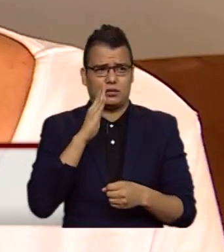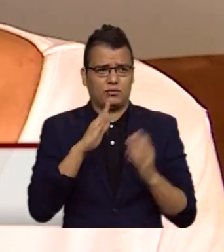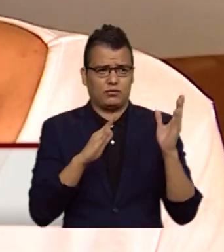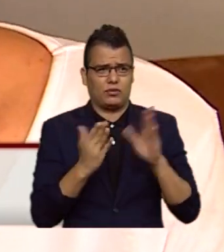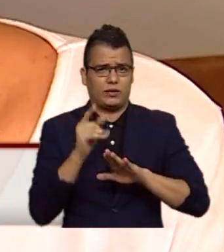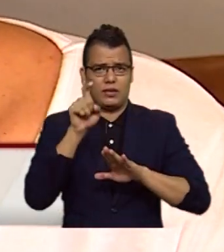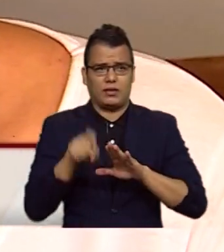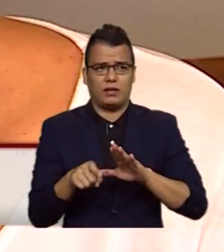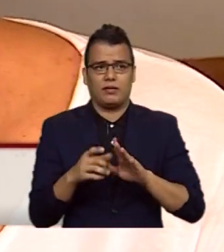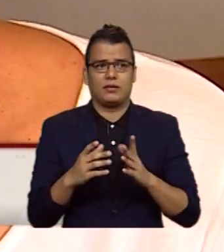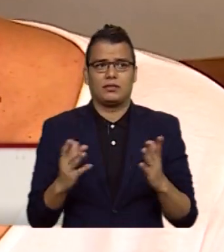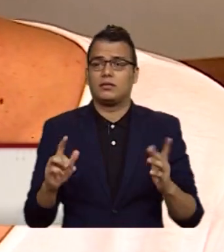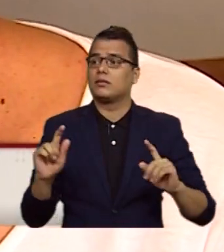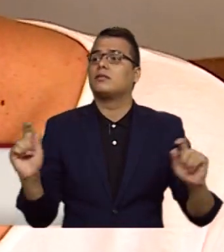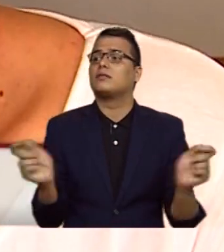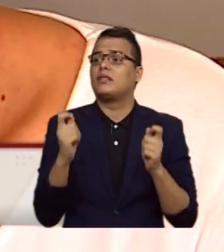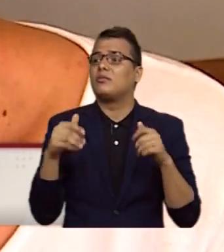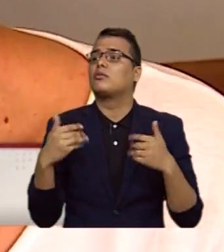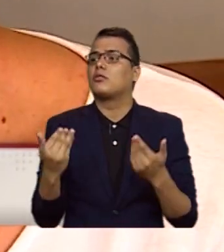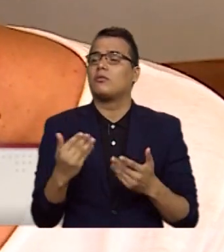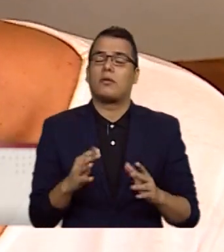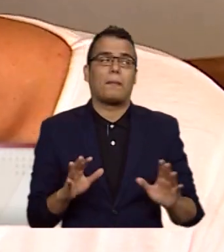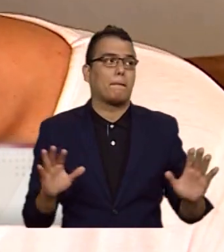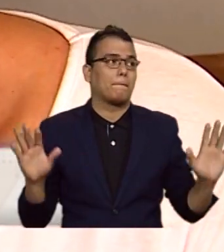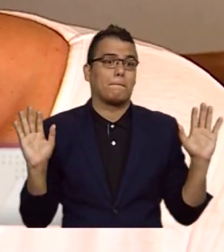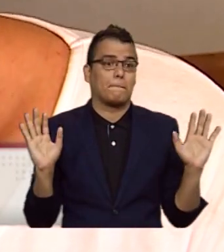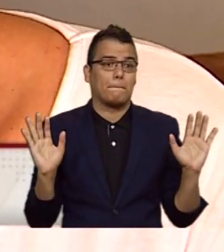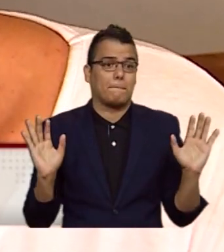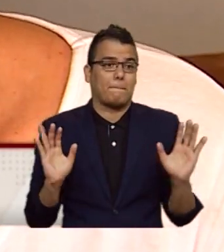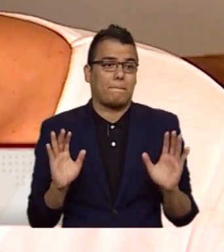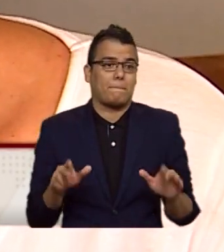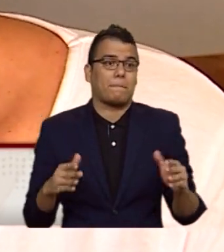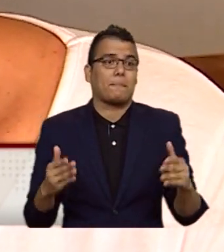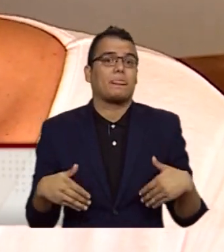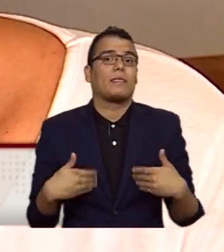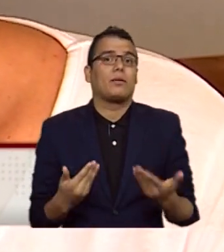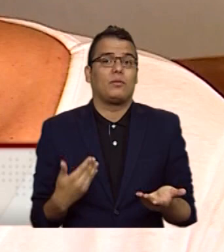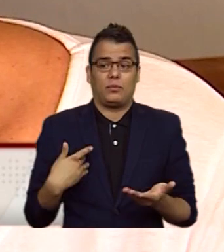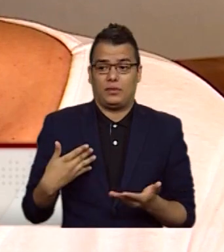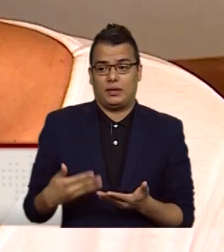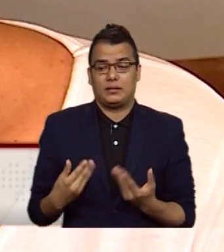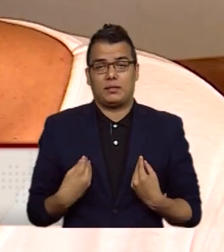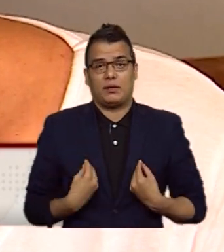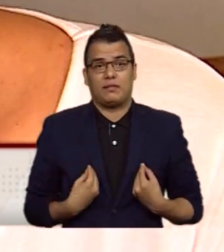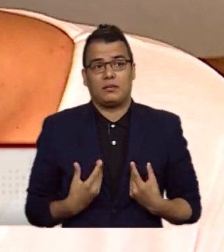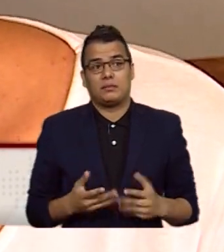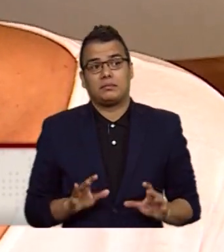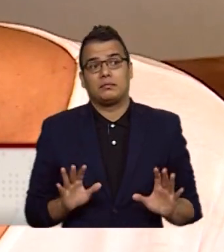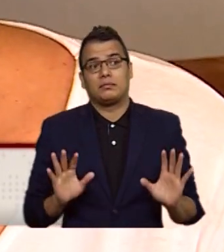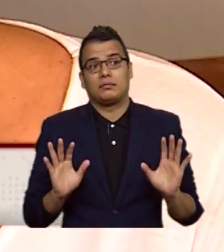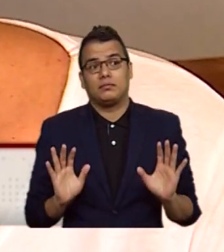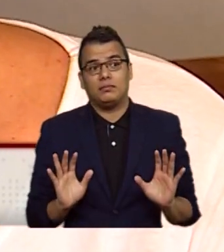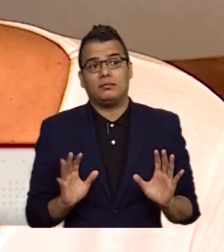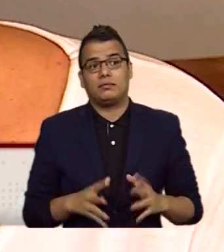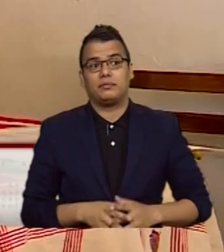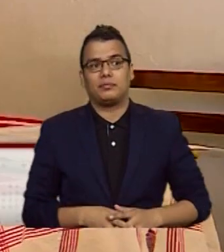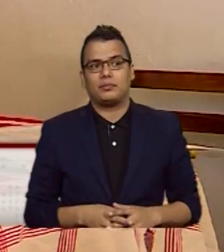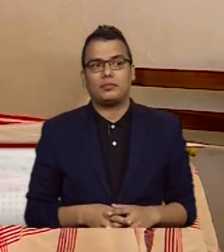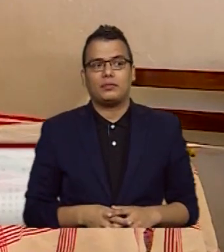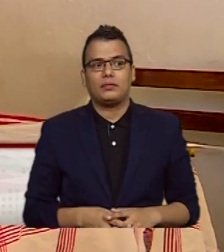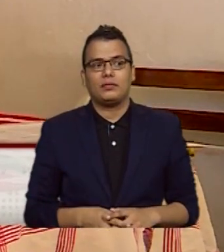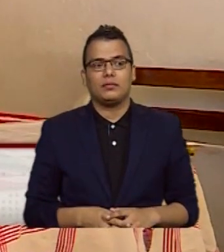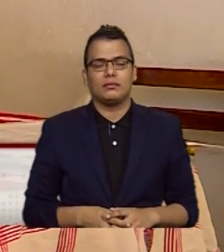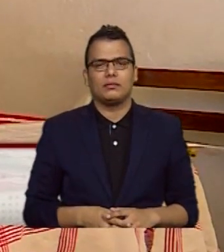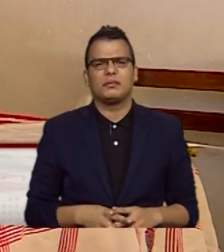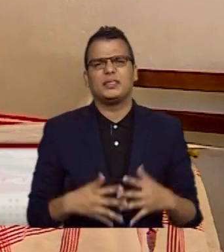sobreviví? Y decían los médicos, no sabemos ni nos imaginamos usted qué hizo para sobrevivir durante todo este tiempo con este problema.